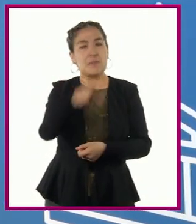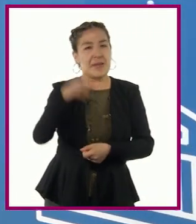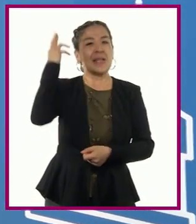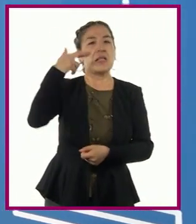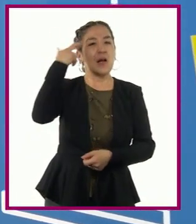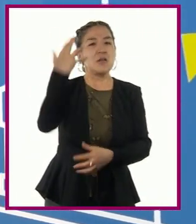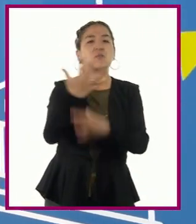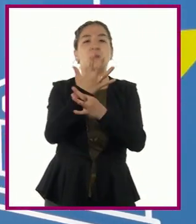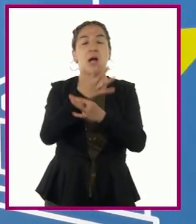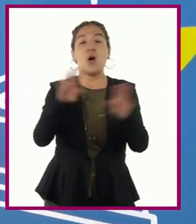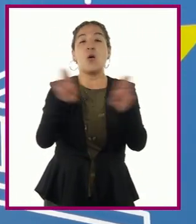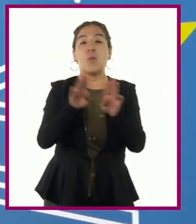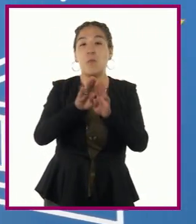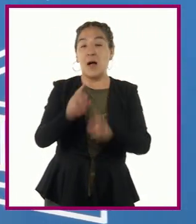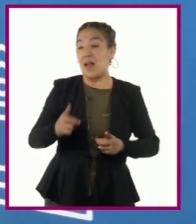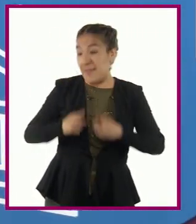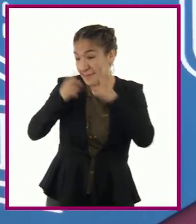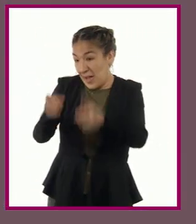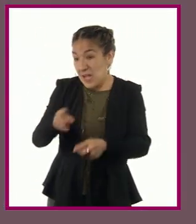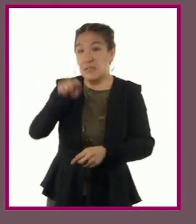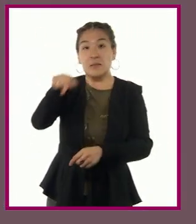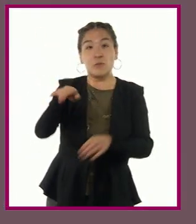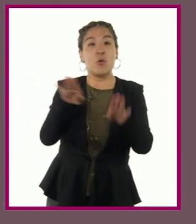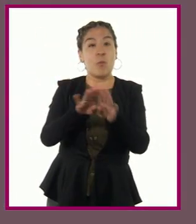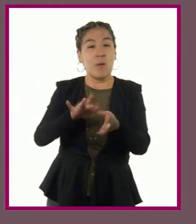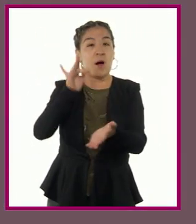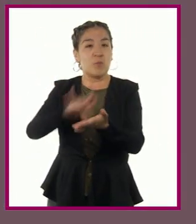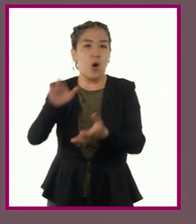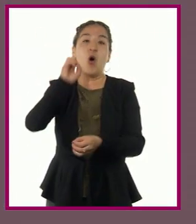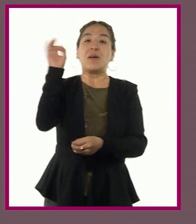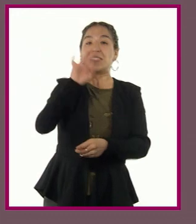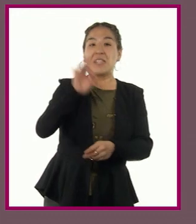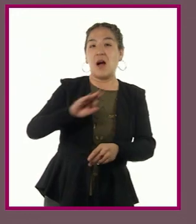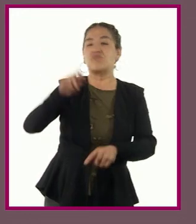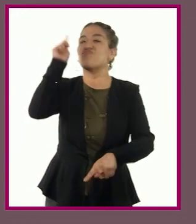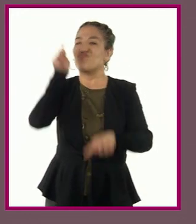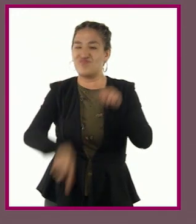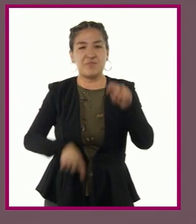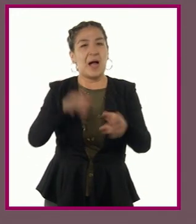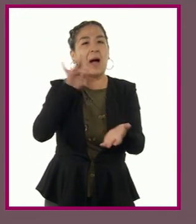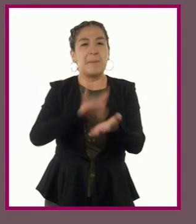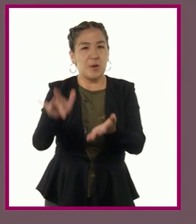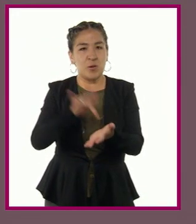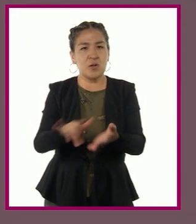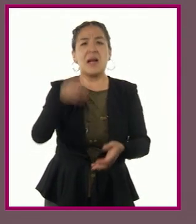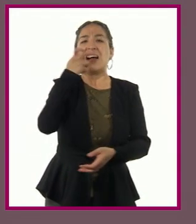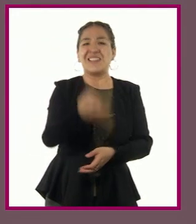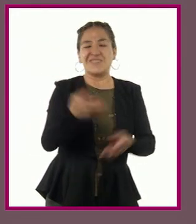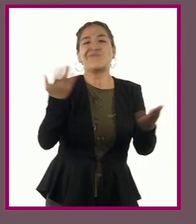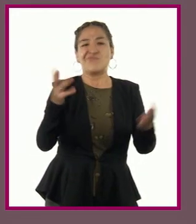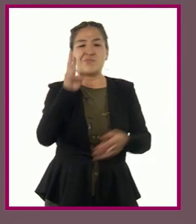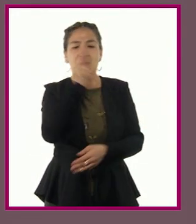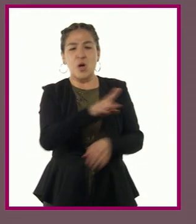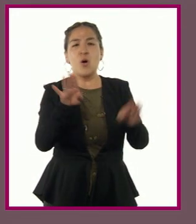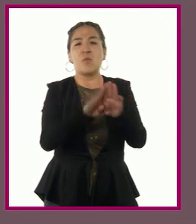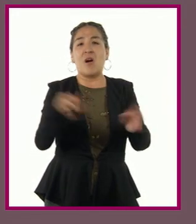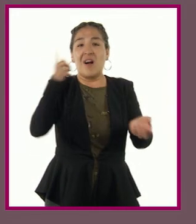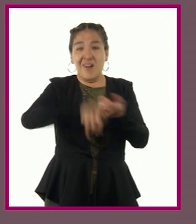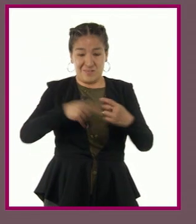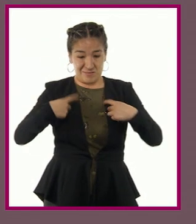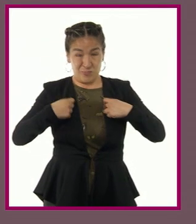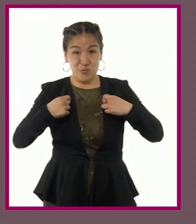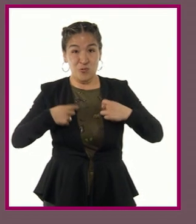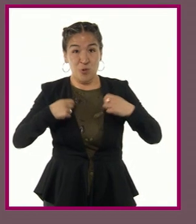quitaba atributos a sus vasallos. La marcada división social se veía incluso en la